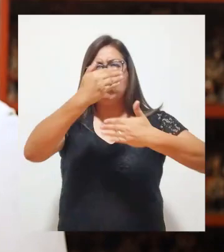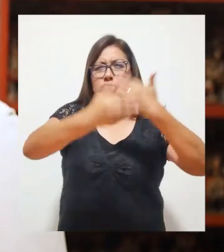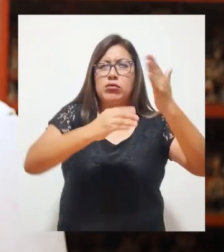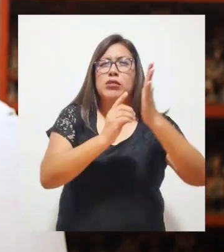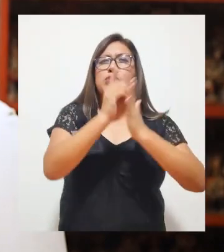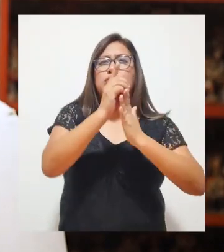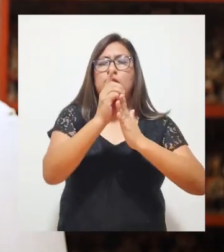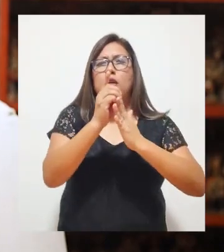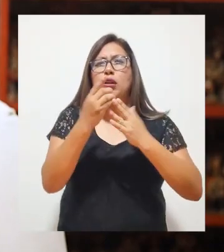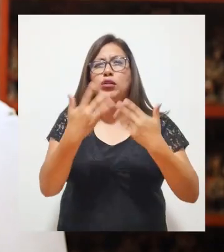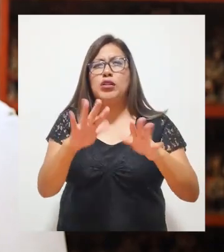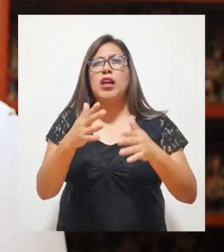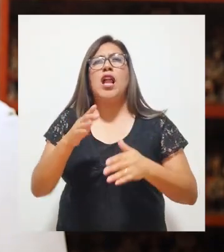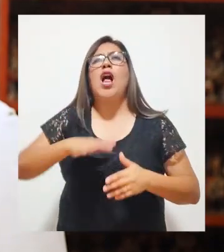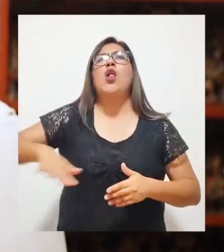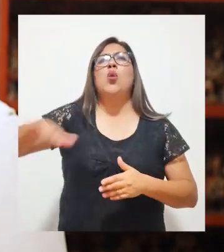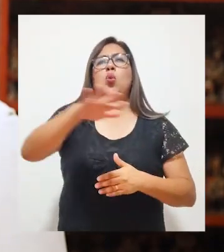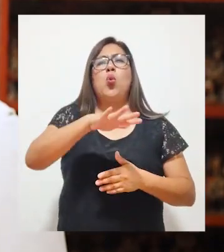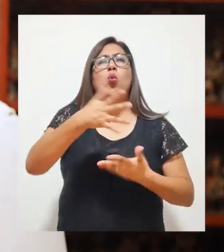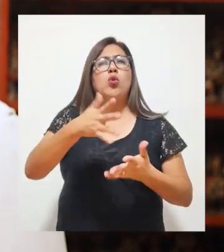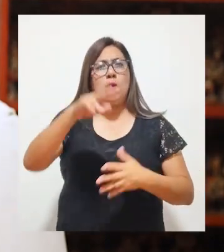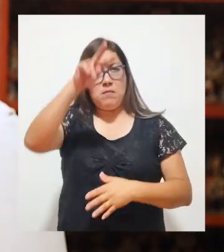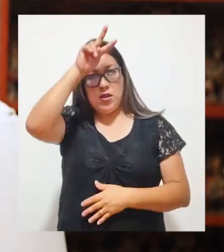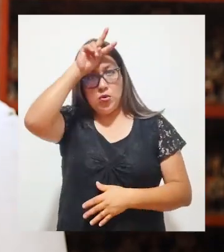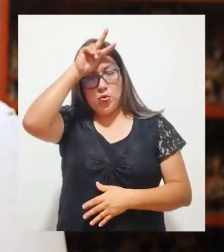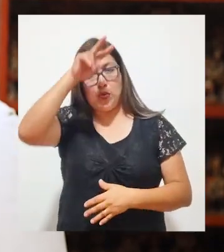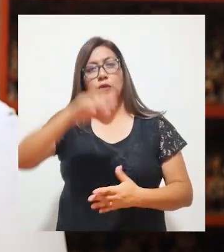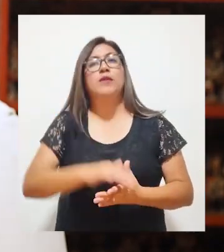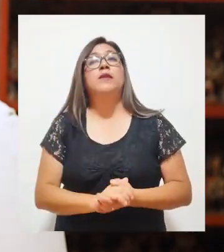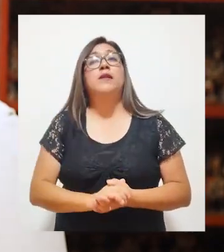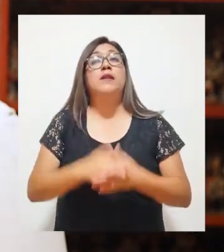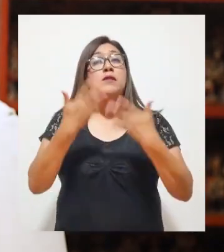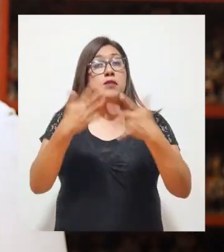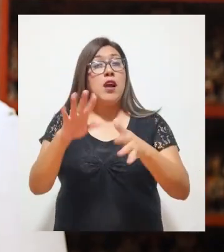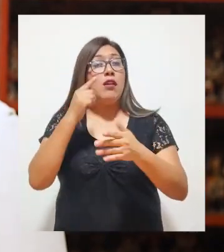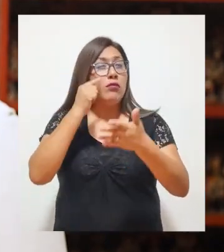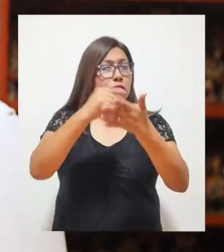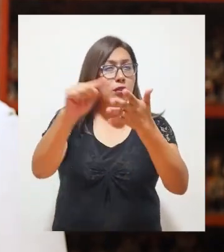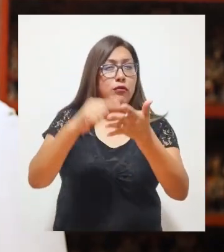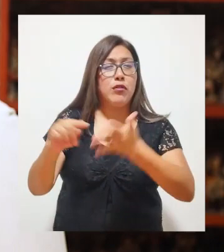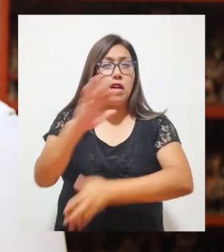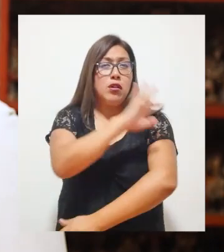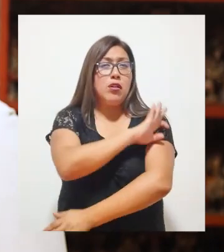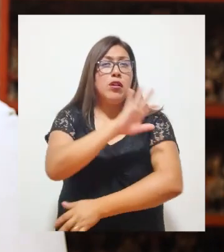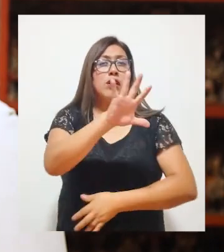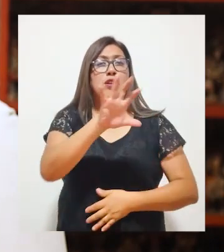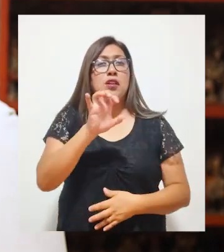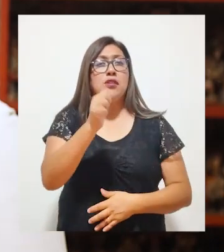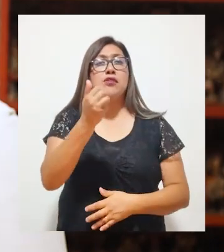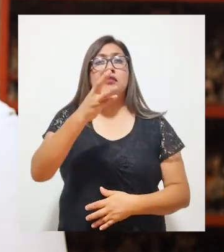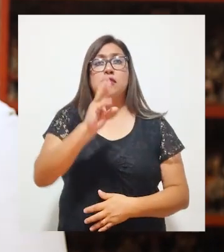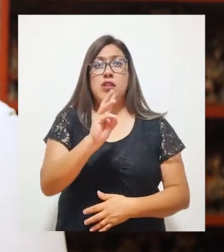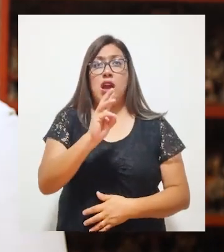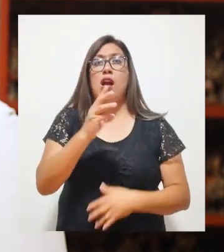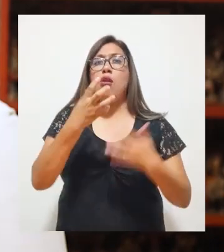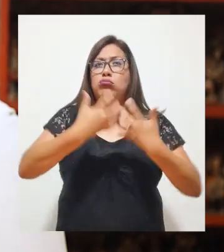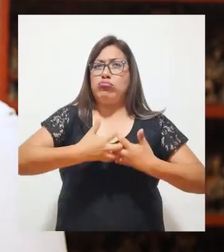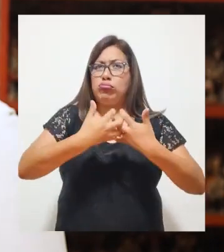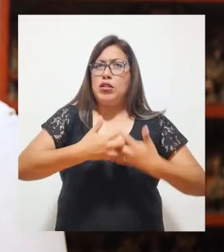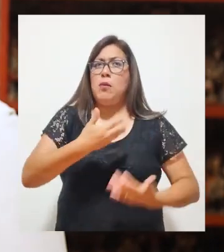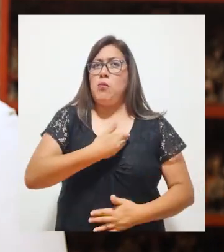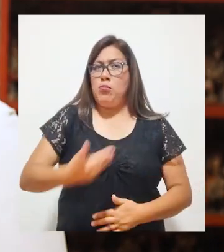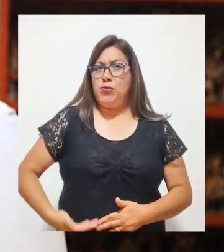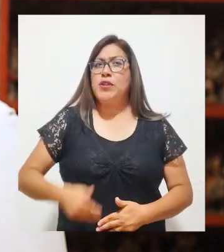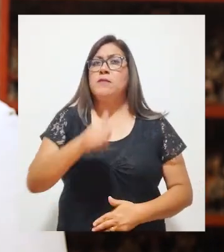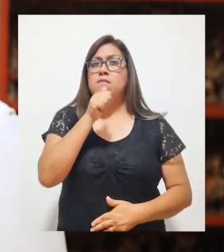desarrollo concertado a nivel subnacional. Hemos fiscalizado también 516 entidades